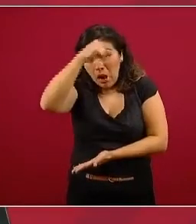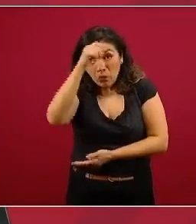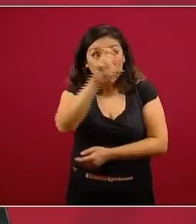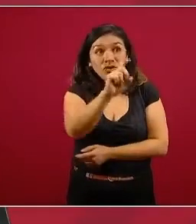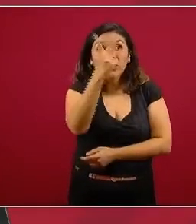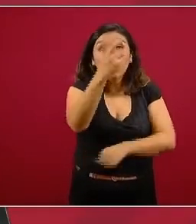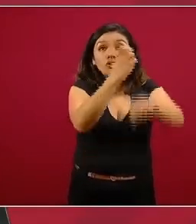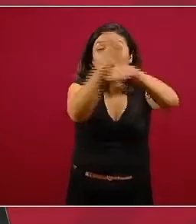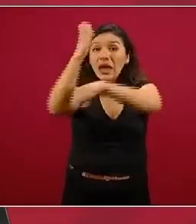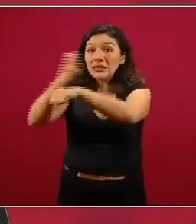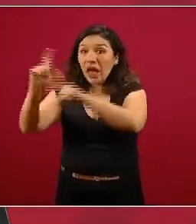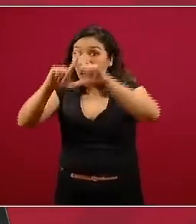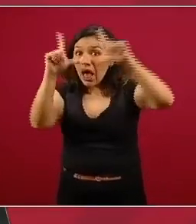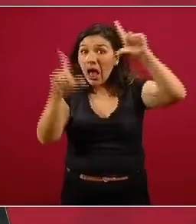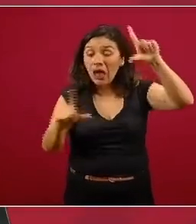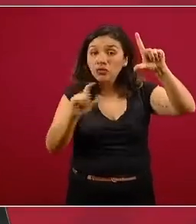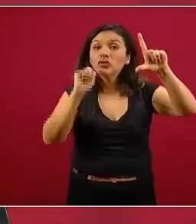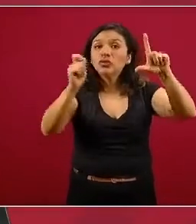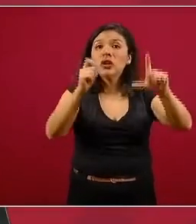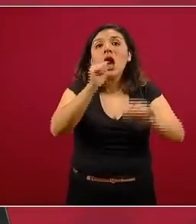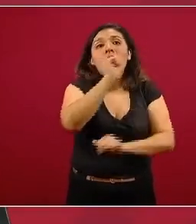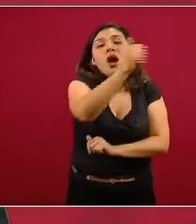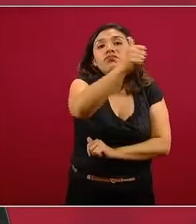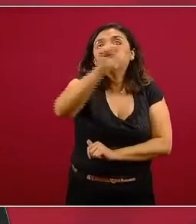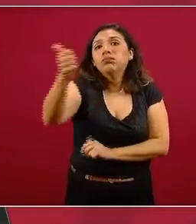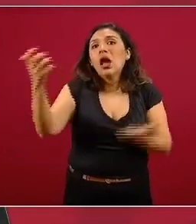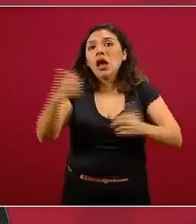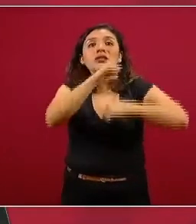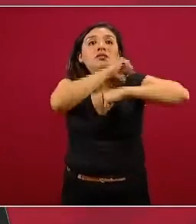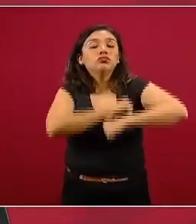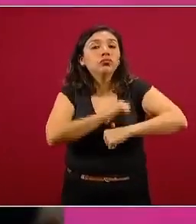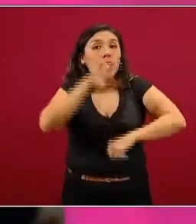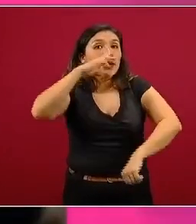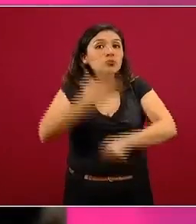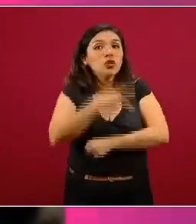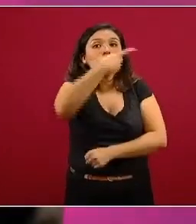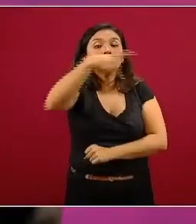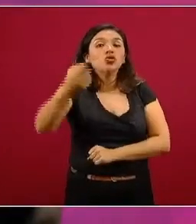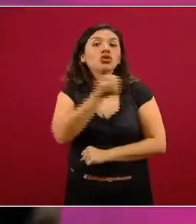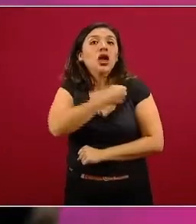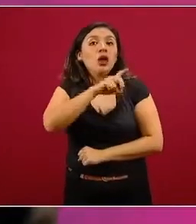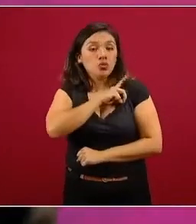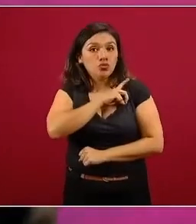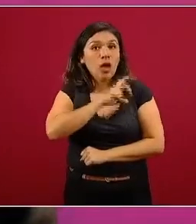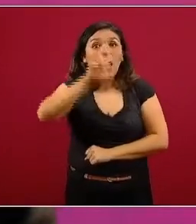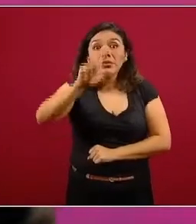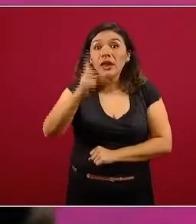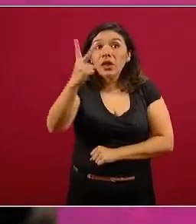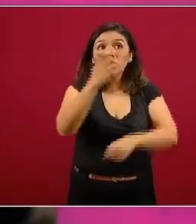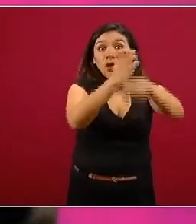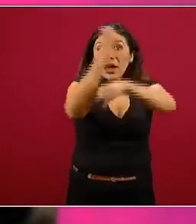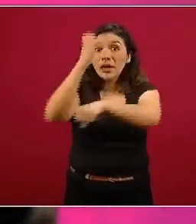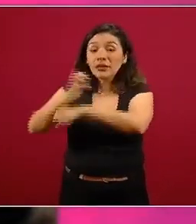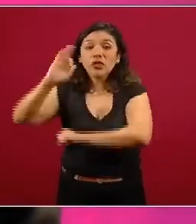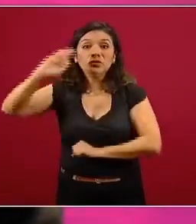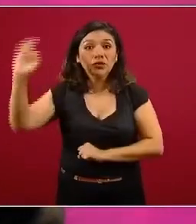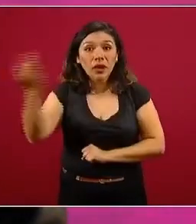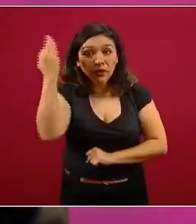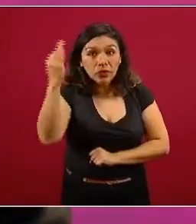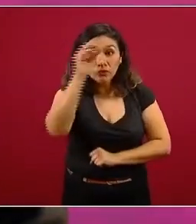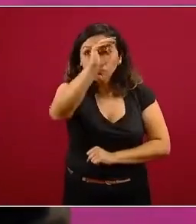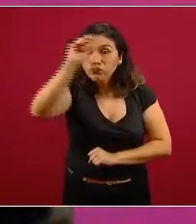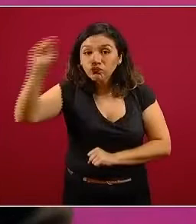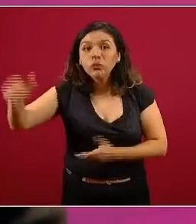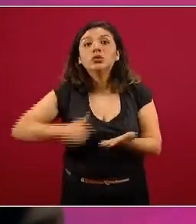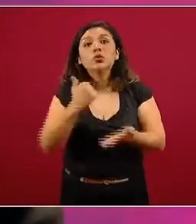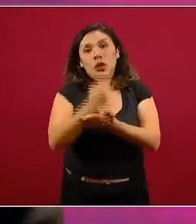gobiernos estatales se convertían en autoridades sanitarias y en los 32 entidades federativas, la